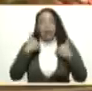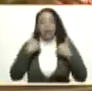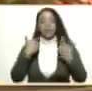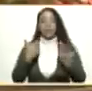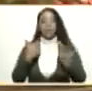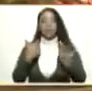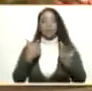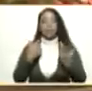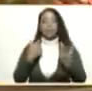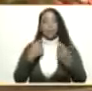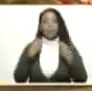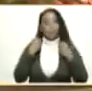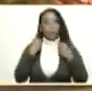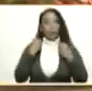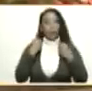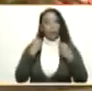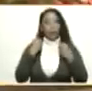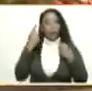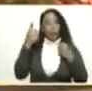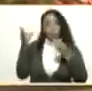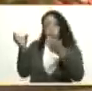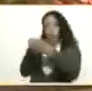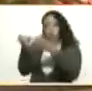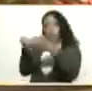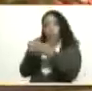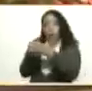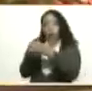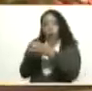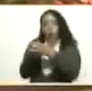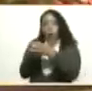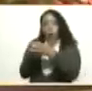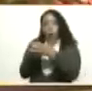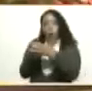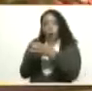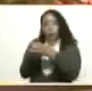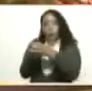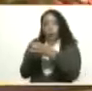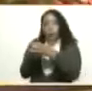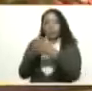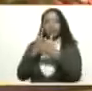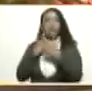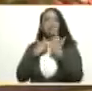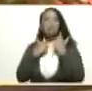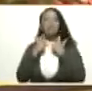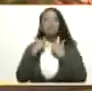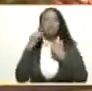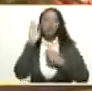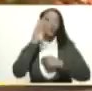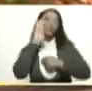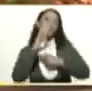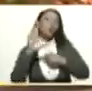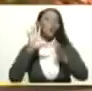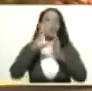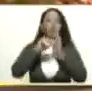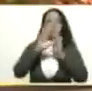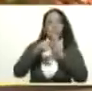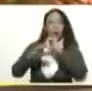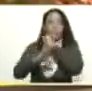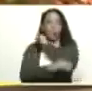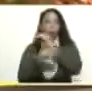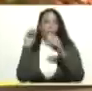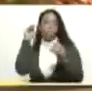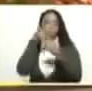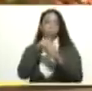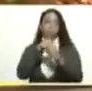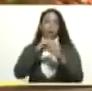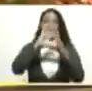para que vengan grupos enquistados de mafiosos, corruptos y ladrones a meterle la